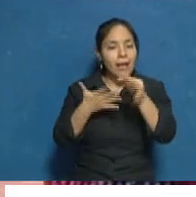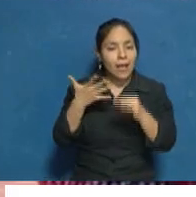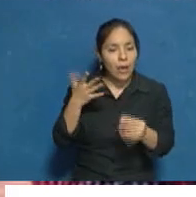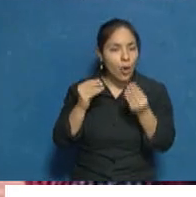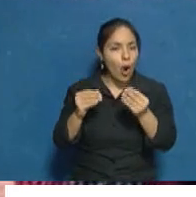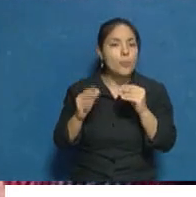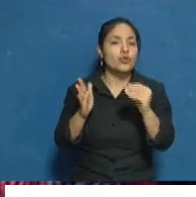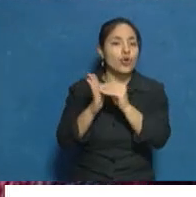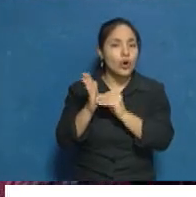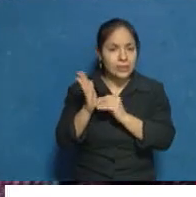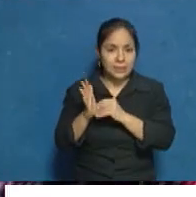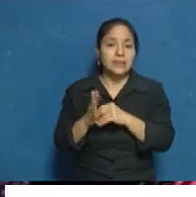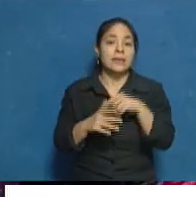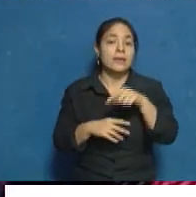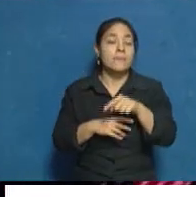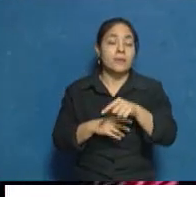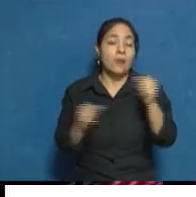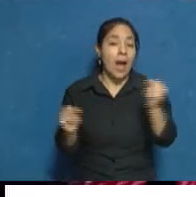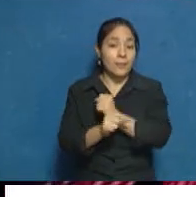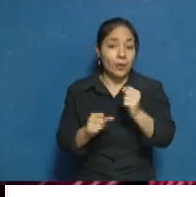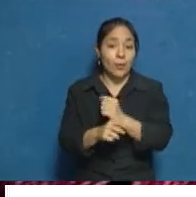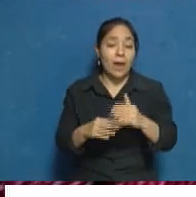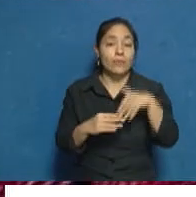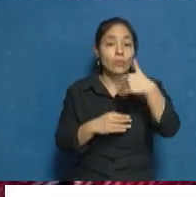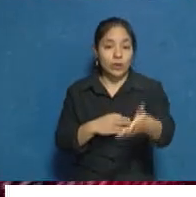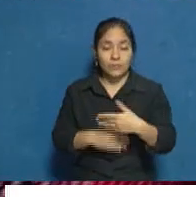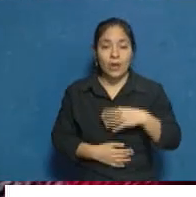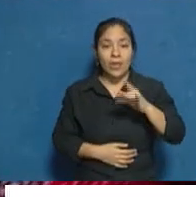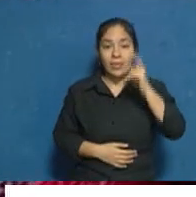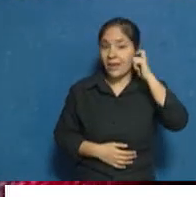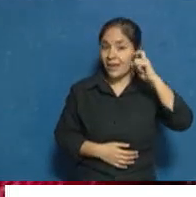régimen de calificación, entonces acreditación y promoción de la Dirección General de Escuelas para las escuelas primarias.